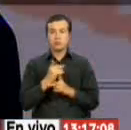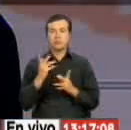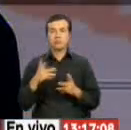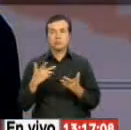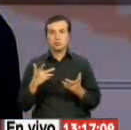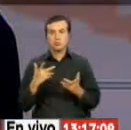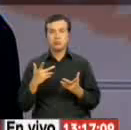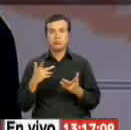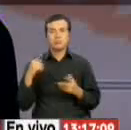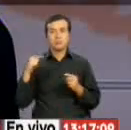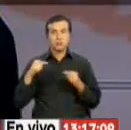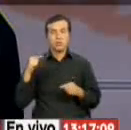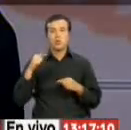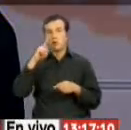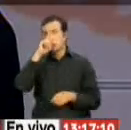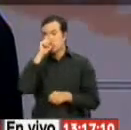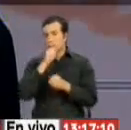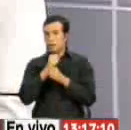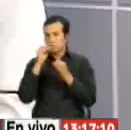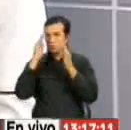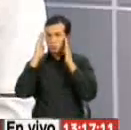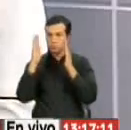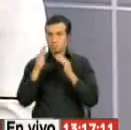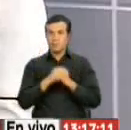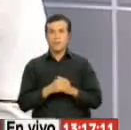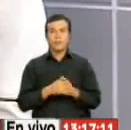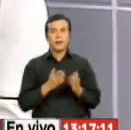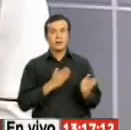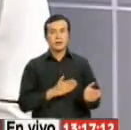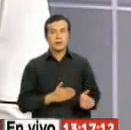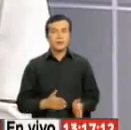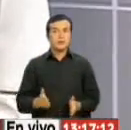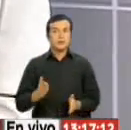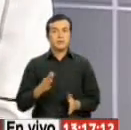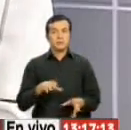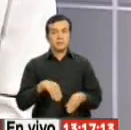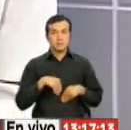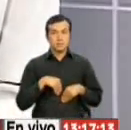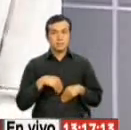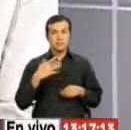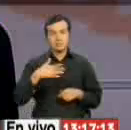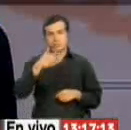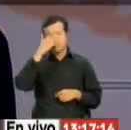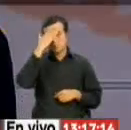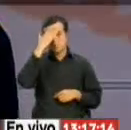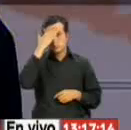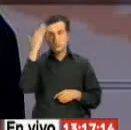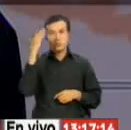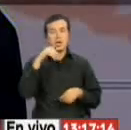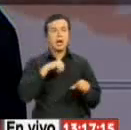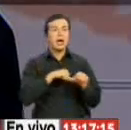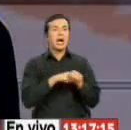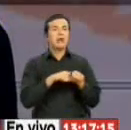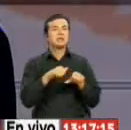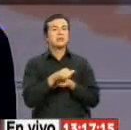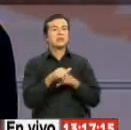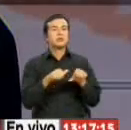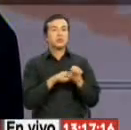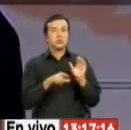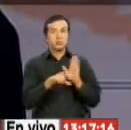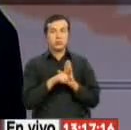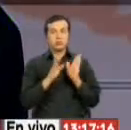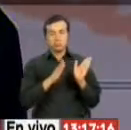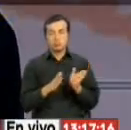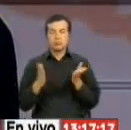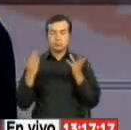y las exigencias de la clase trabajadora del país si hay algún parámetro del cual iban a aceptar conoce usted como asesor jurídico los parámetros